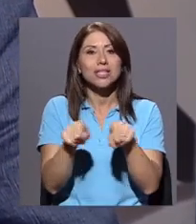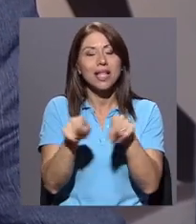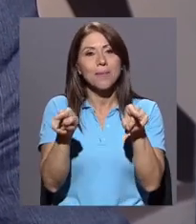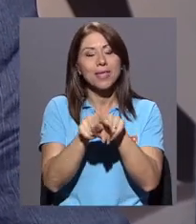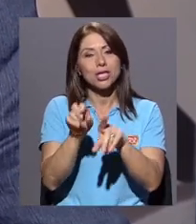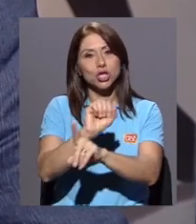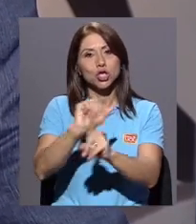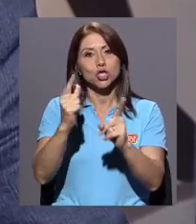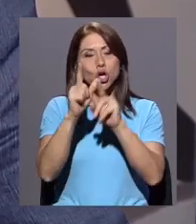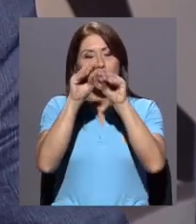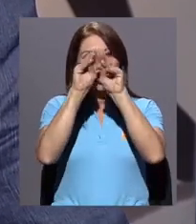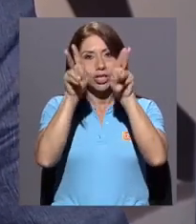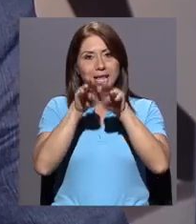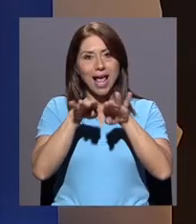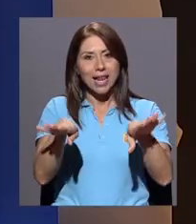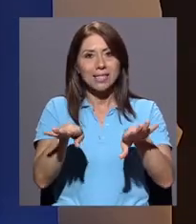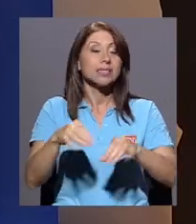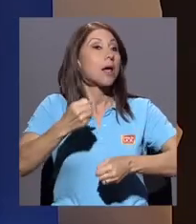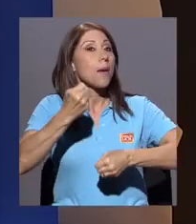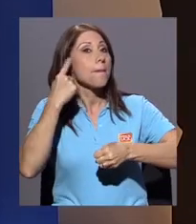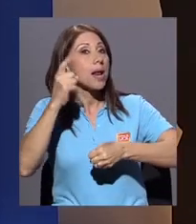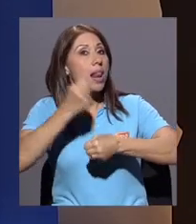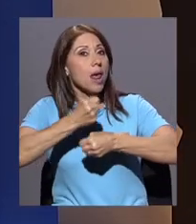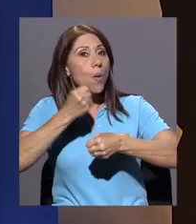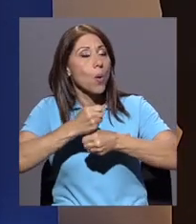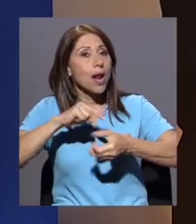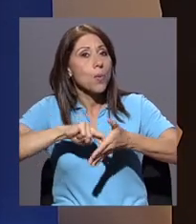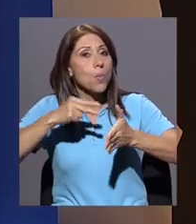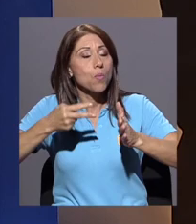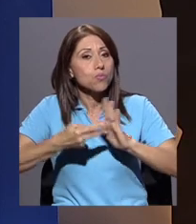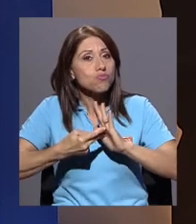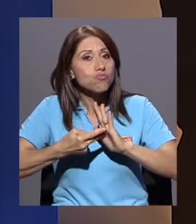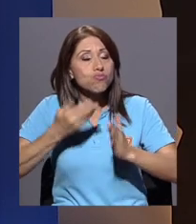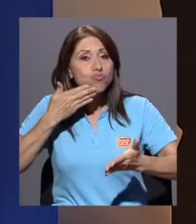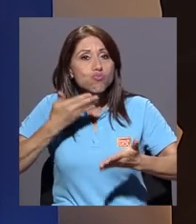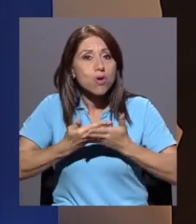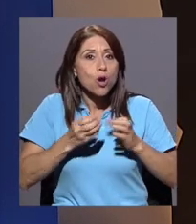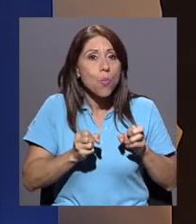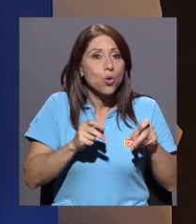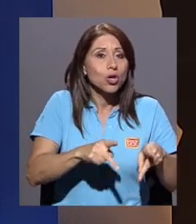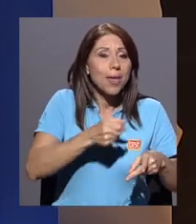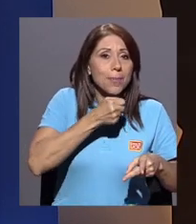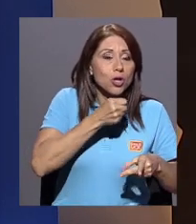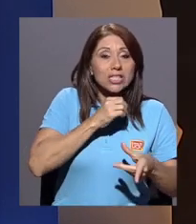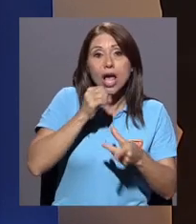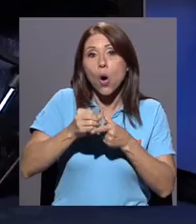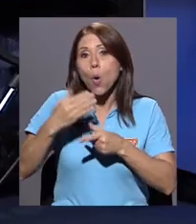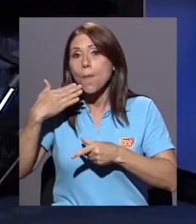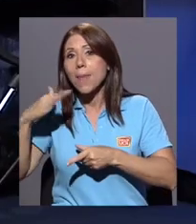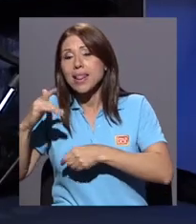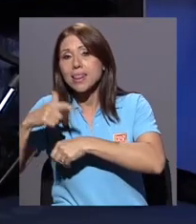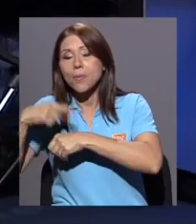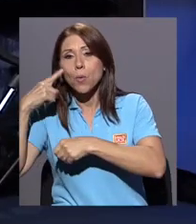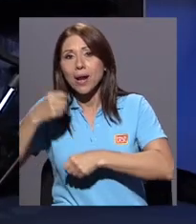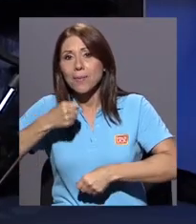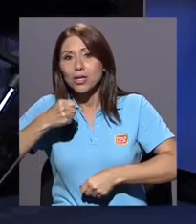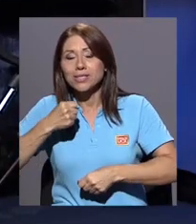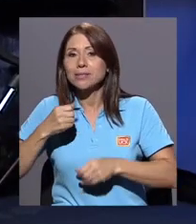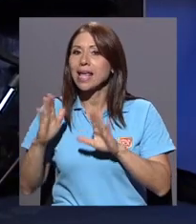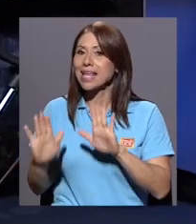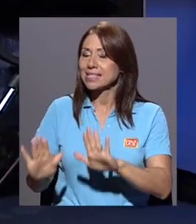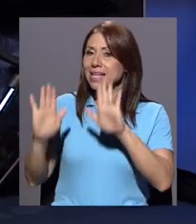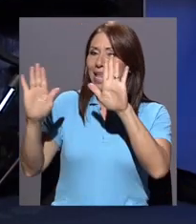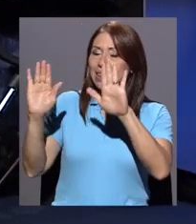sociales. Eso laboralmente significa una gran oportunidad para periodistas, un muy mal tiempo para el periodismo.